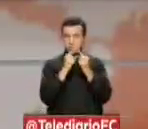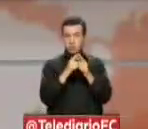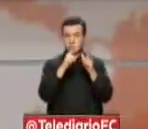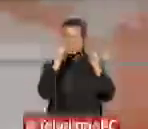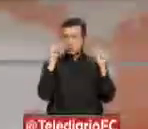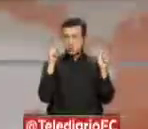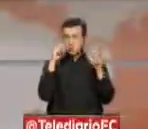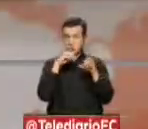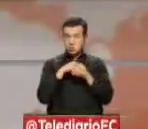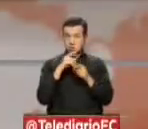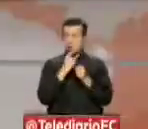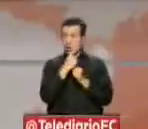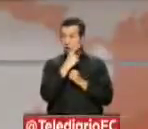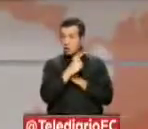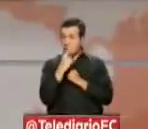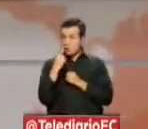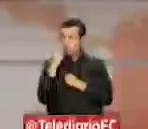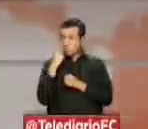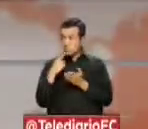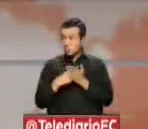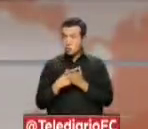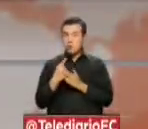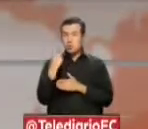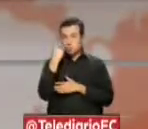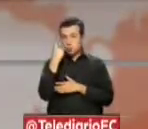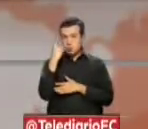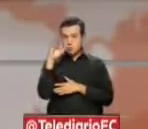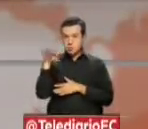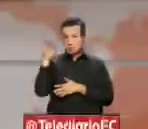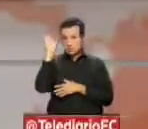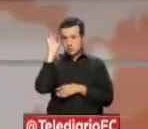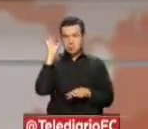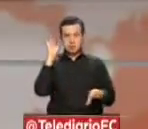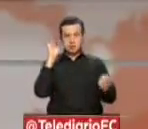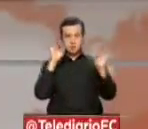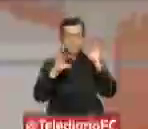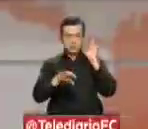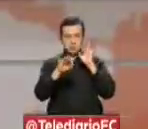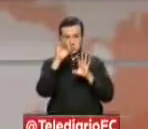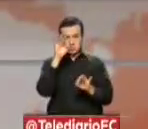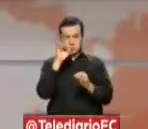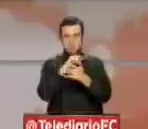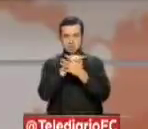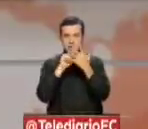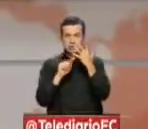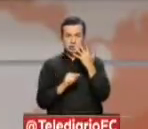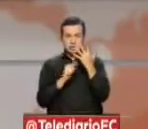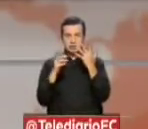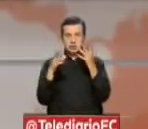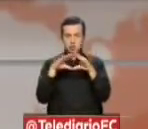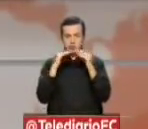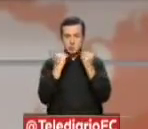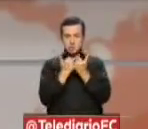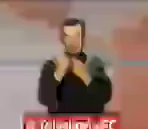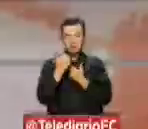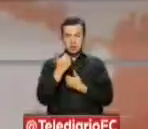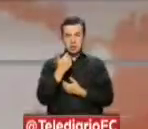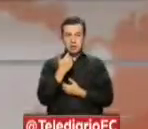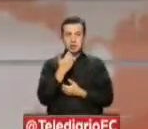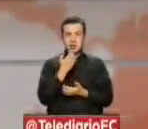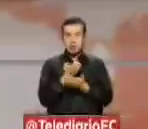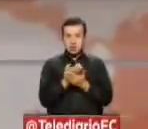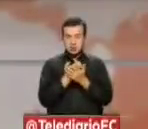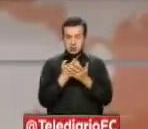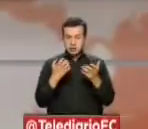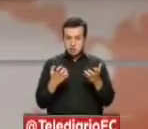en su interior, cada una de ellas, elegir a un representante para que sea parte del comité de ética, que, como lo